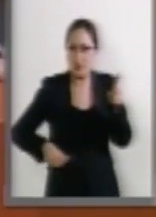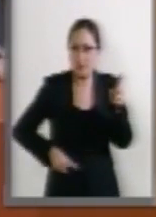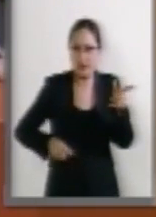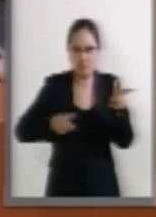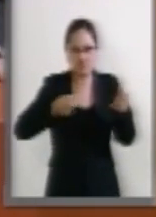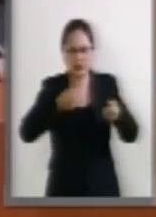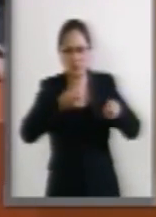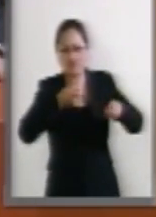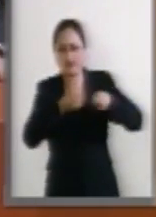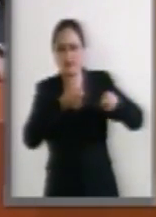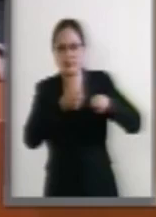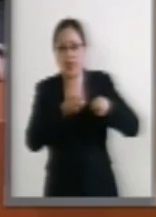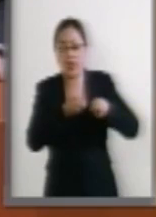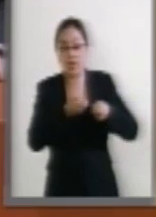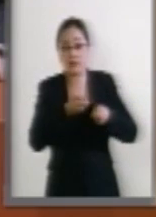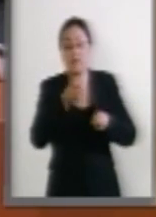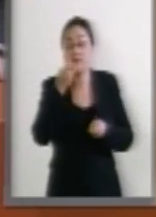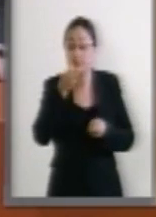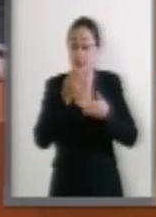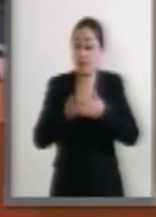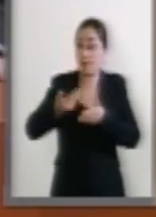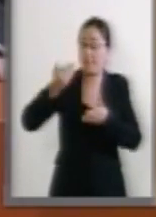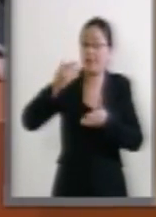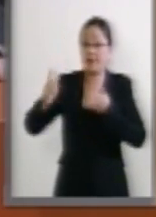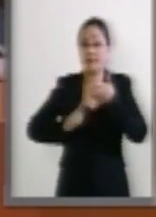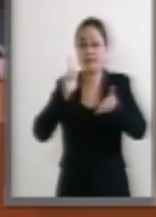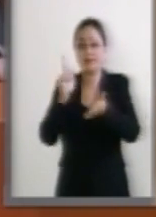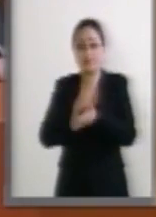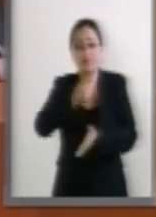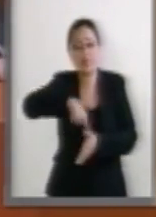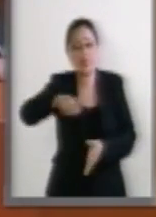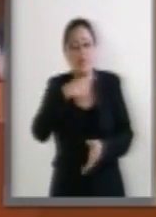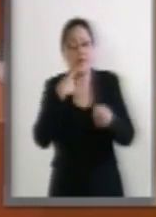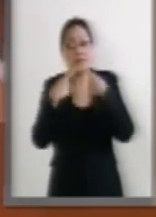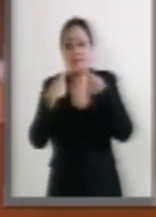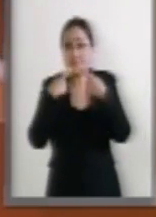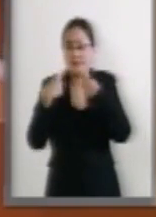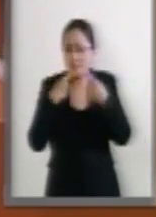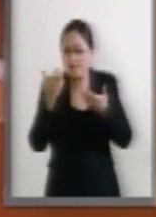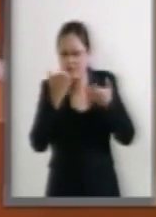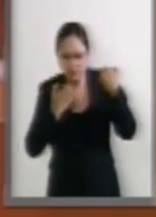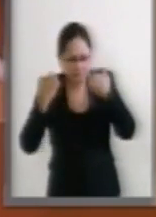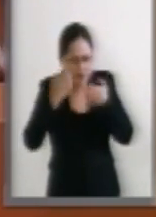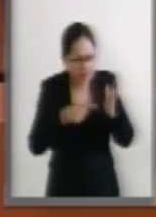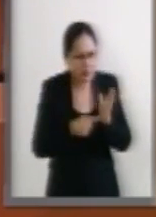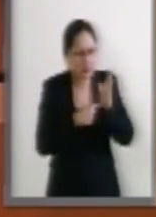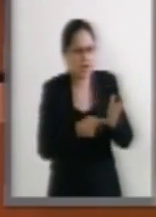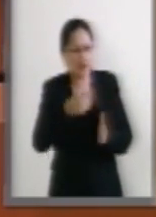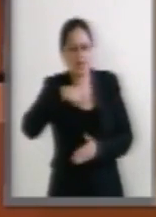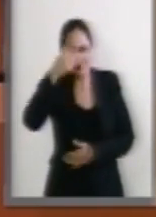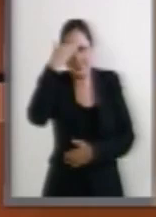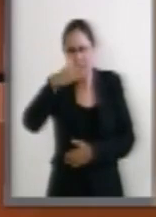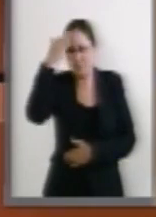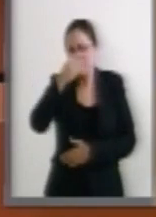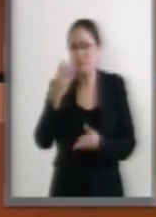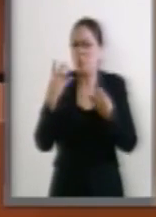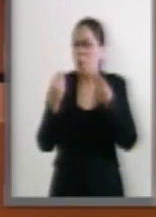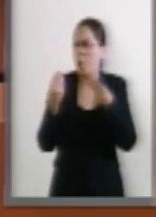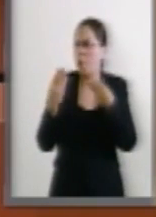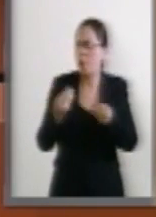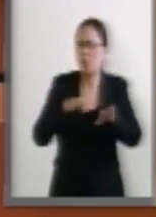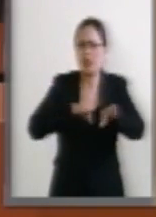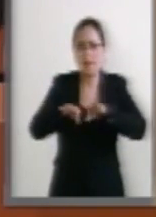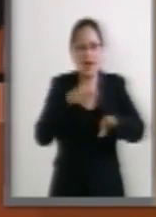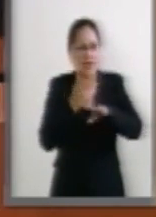ejemplo, recuerdo que cuando discutimos y aprobamos la ley, teníamos conciencia de las resistencias que muchos de los